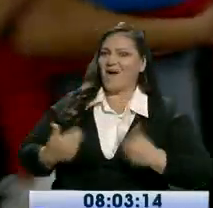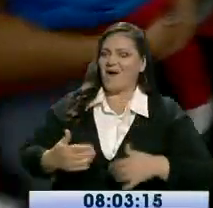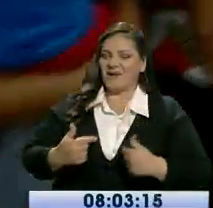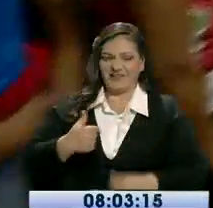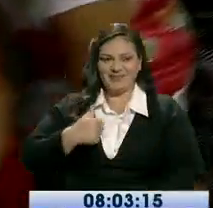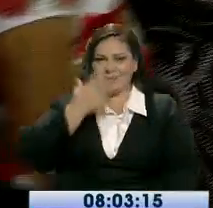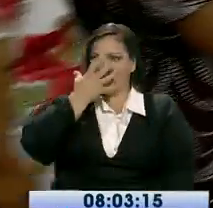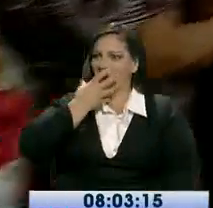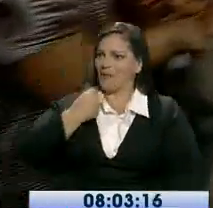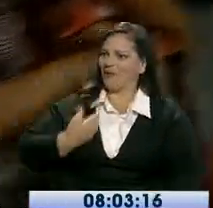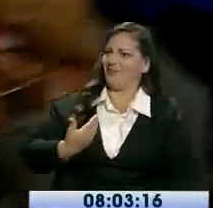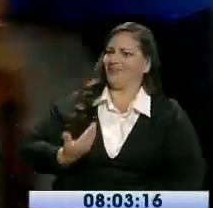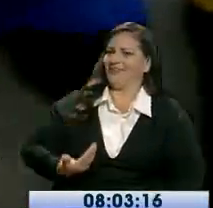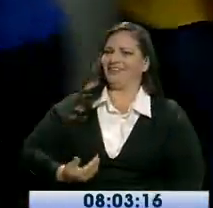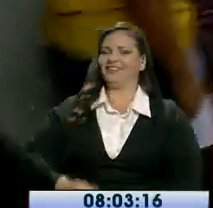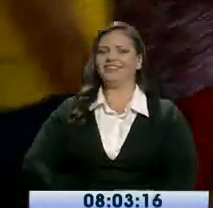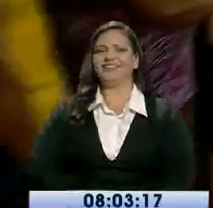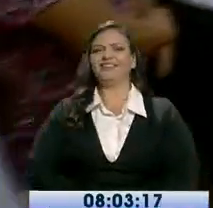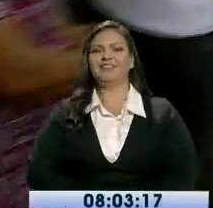creer. Bien,